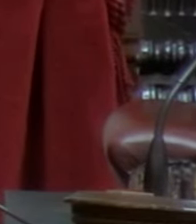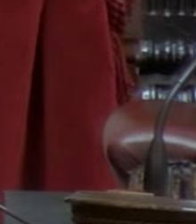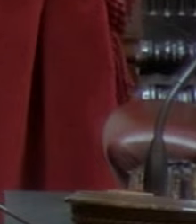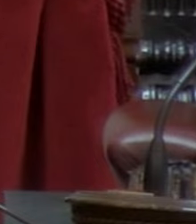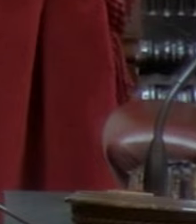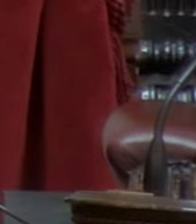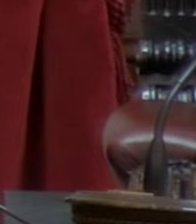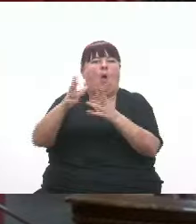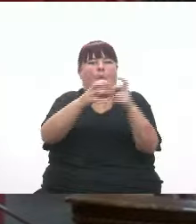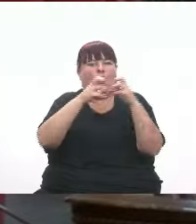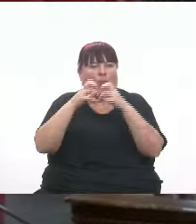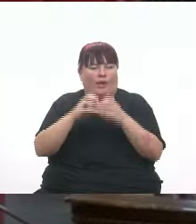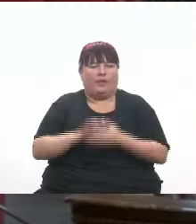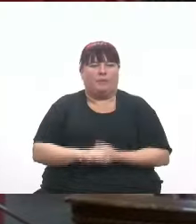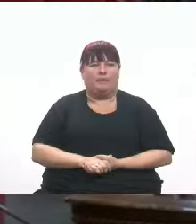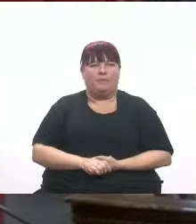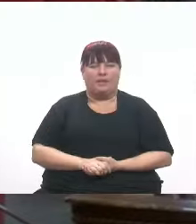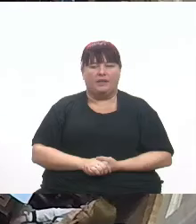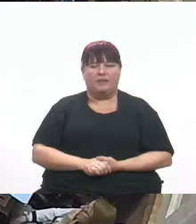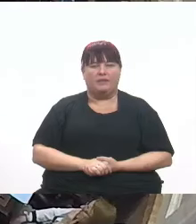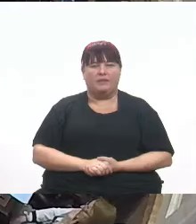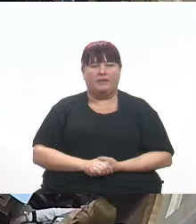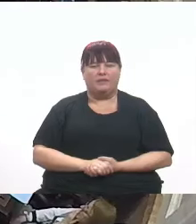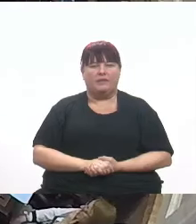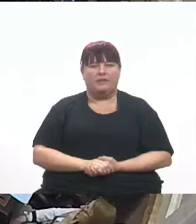nueva discusión.